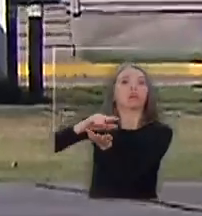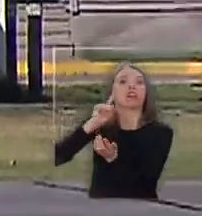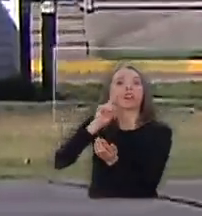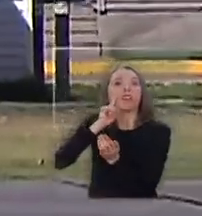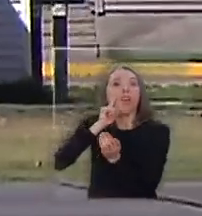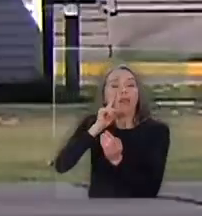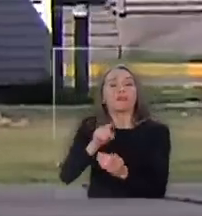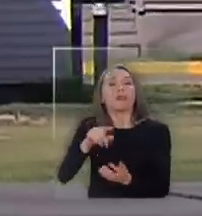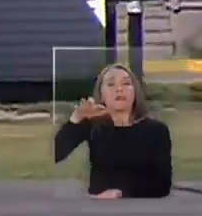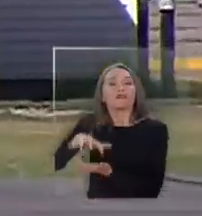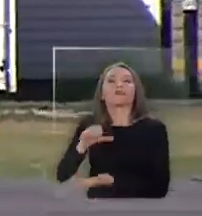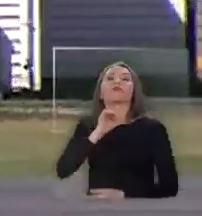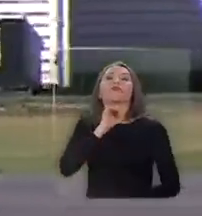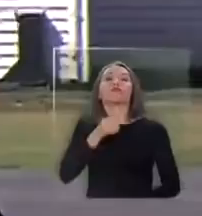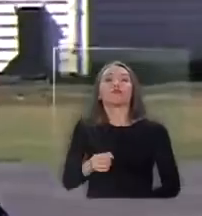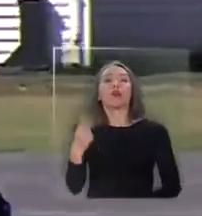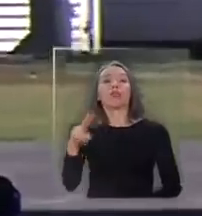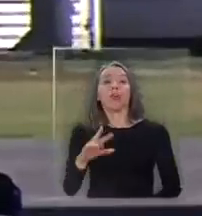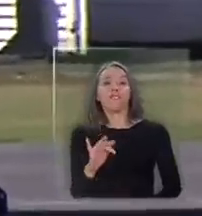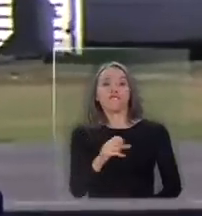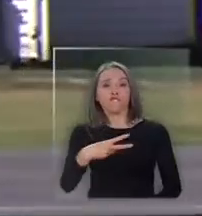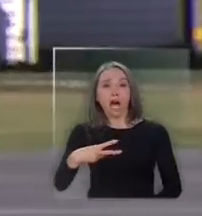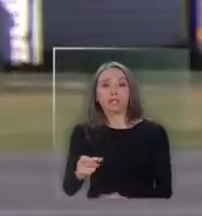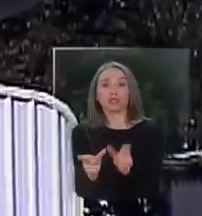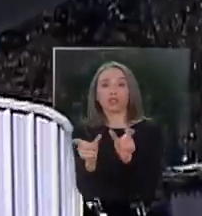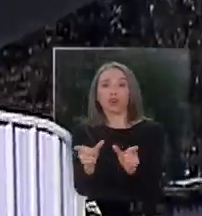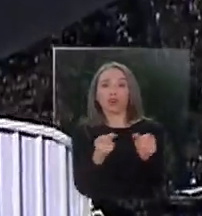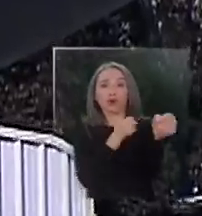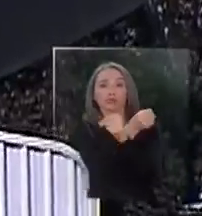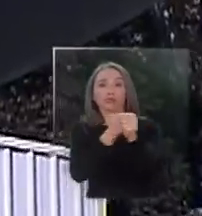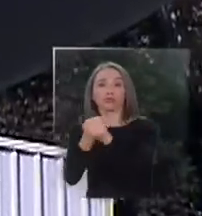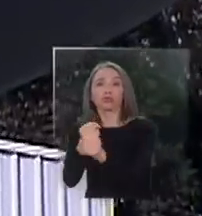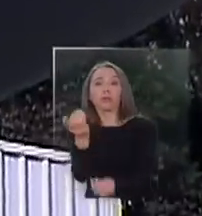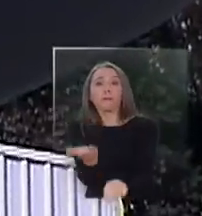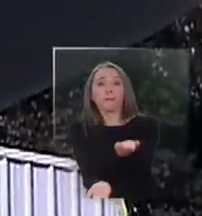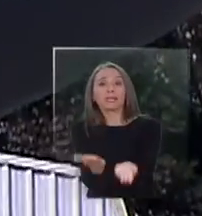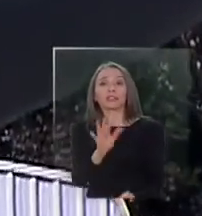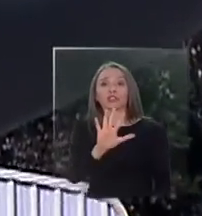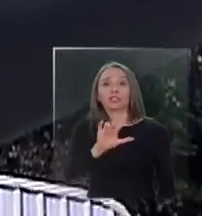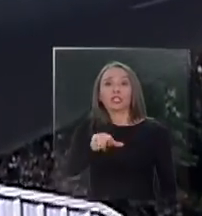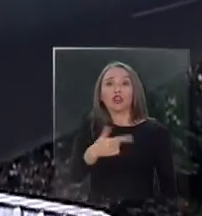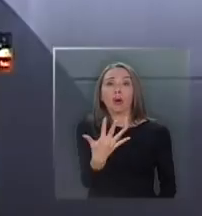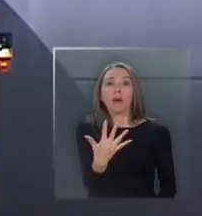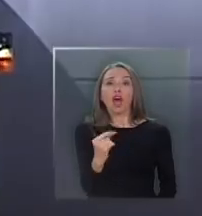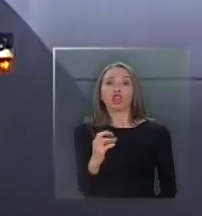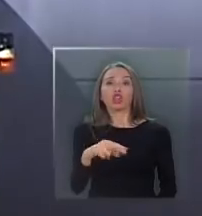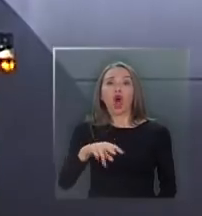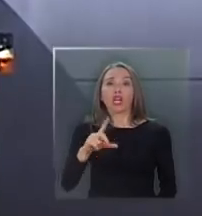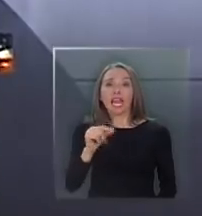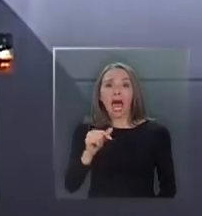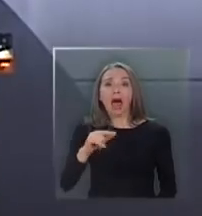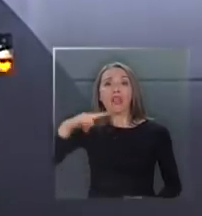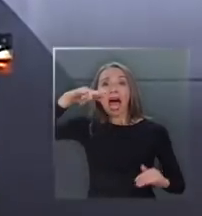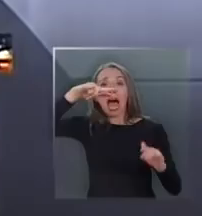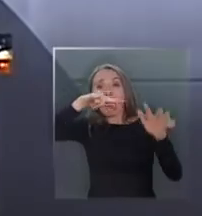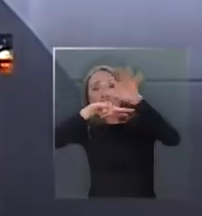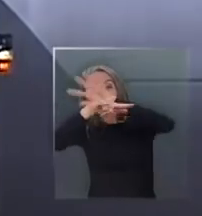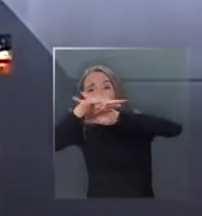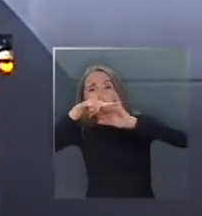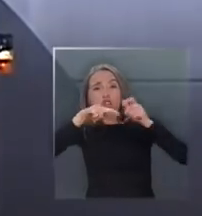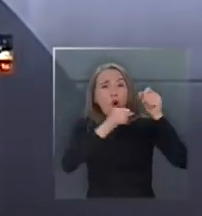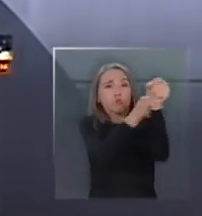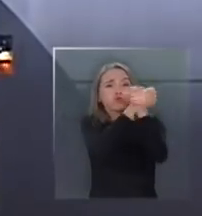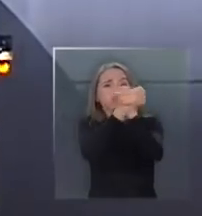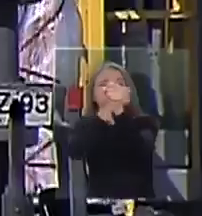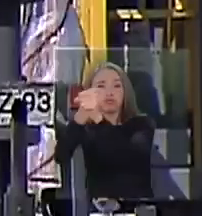realizado bajo un estricto control. Había que sanitizar la carga de 5,5 toneladas y cada uno de los rincones de la nave para luego